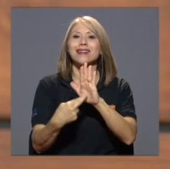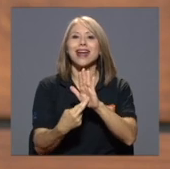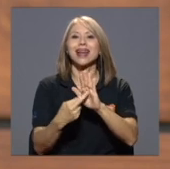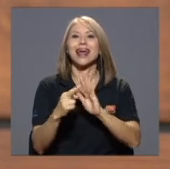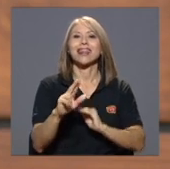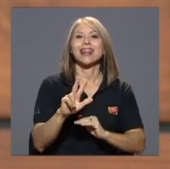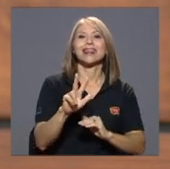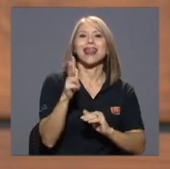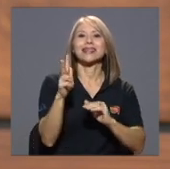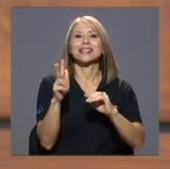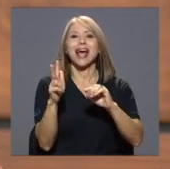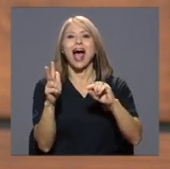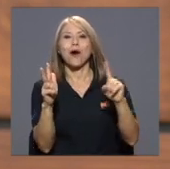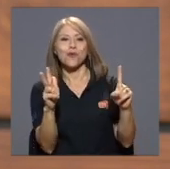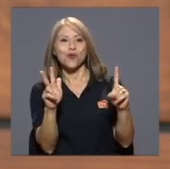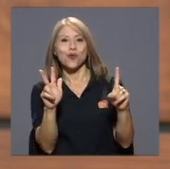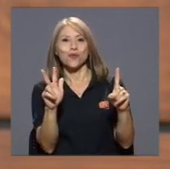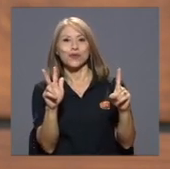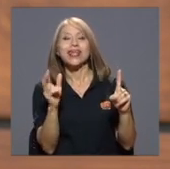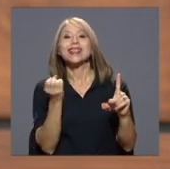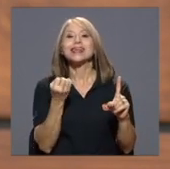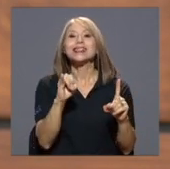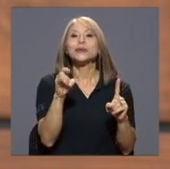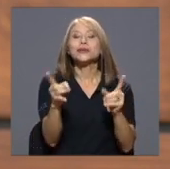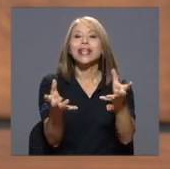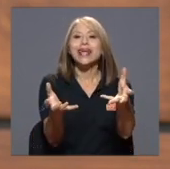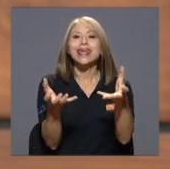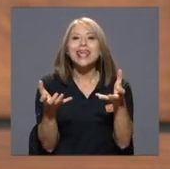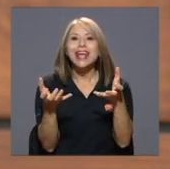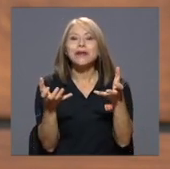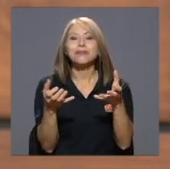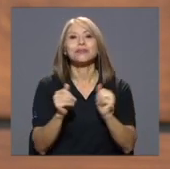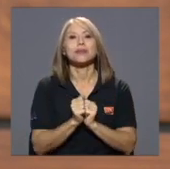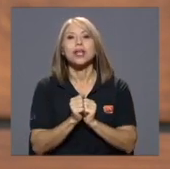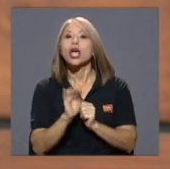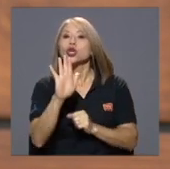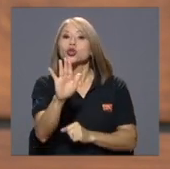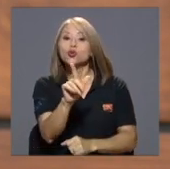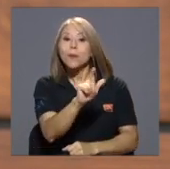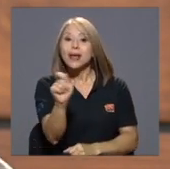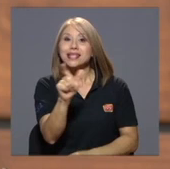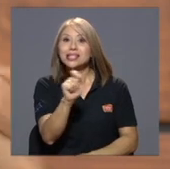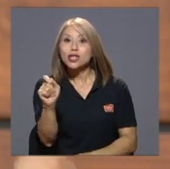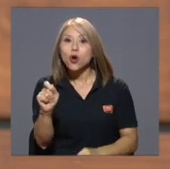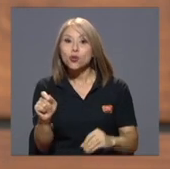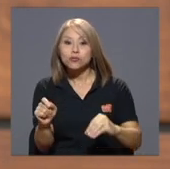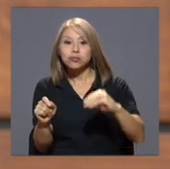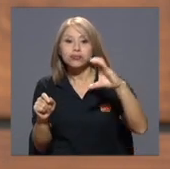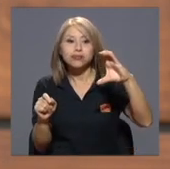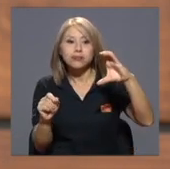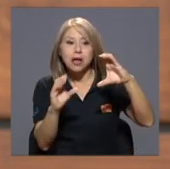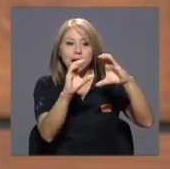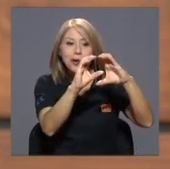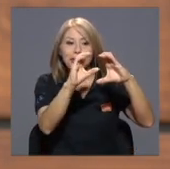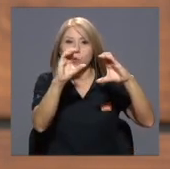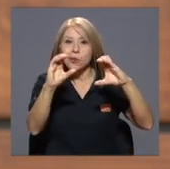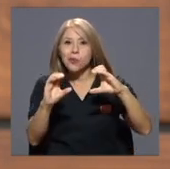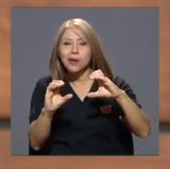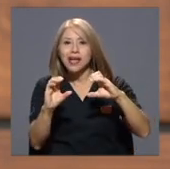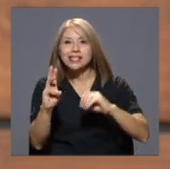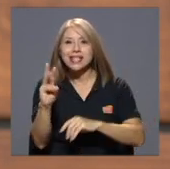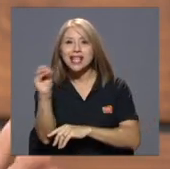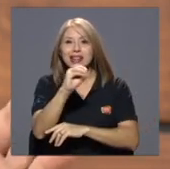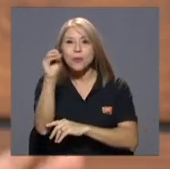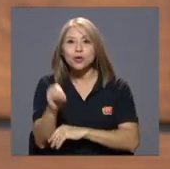3-1. Si usted se quiere llevar 60% de su pensión, usted tiene que aportar 20% de su